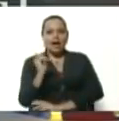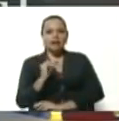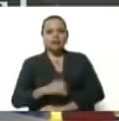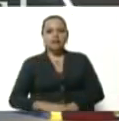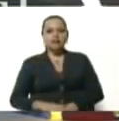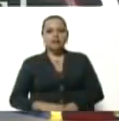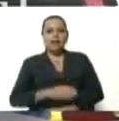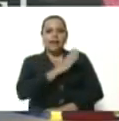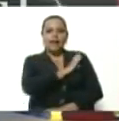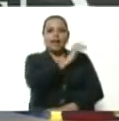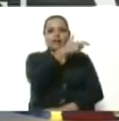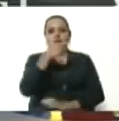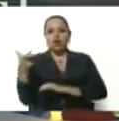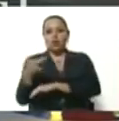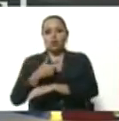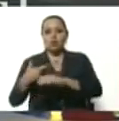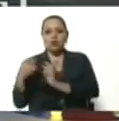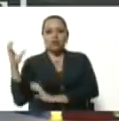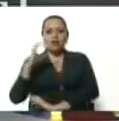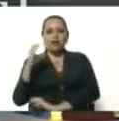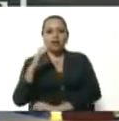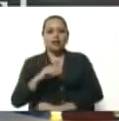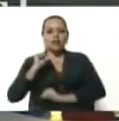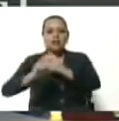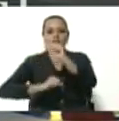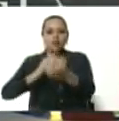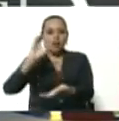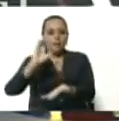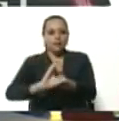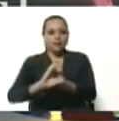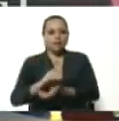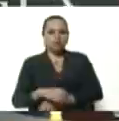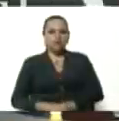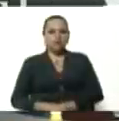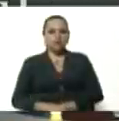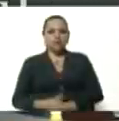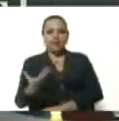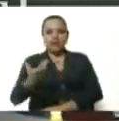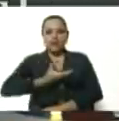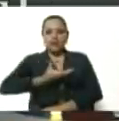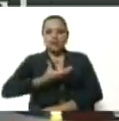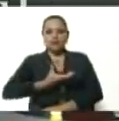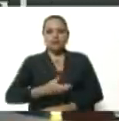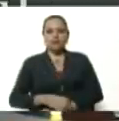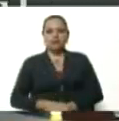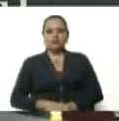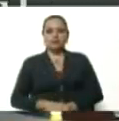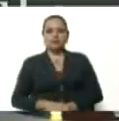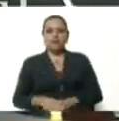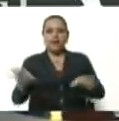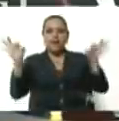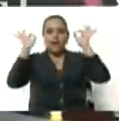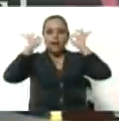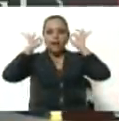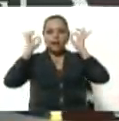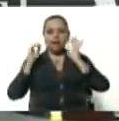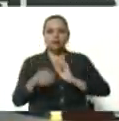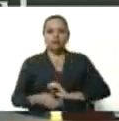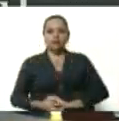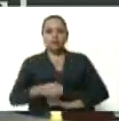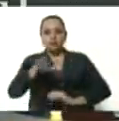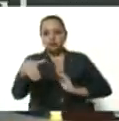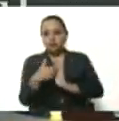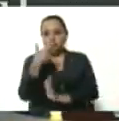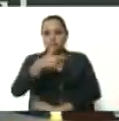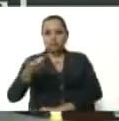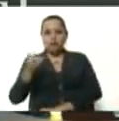Vivas, jefe de gobierno de Caracas, del Distrito Capital, alcaldesa, Erika Faría, compañero, bueno, que